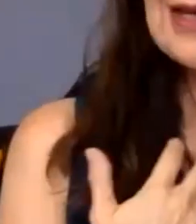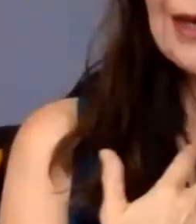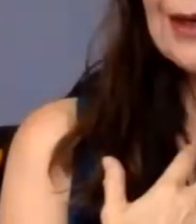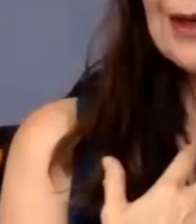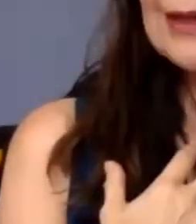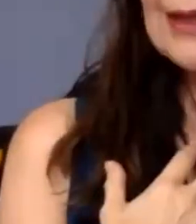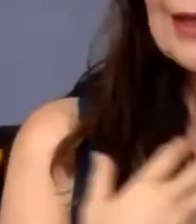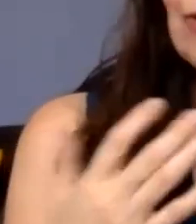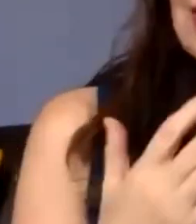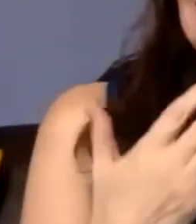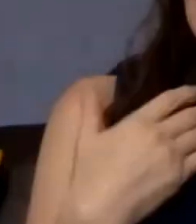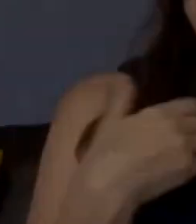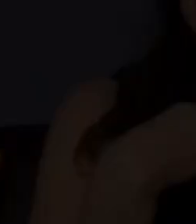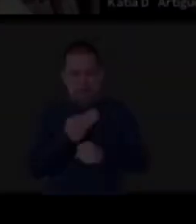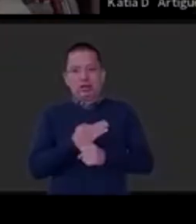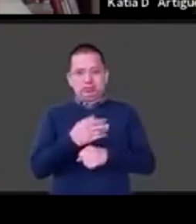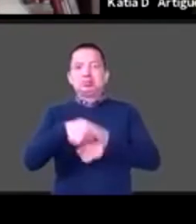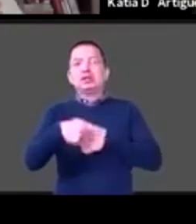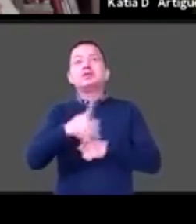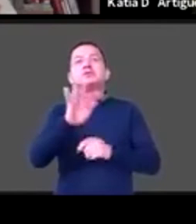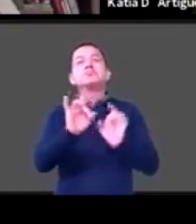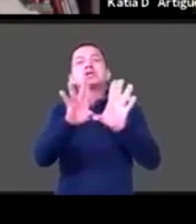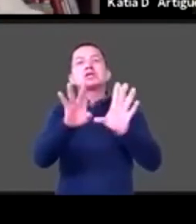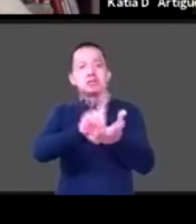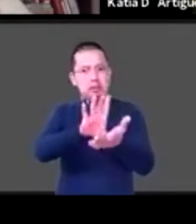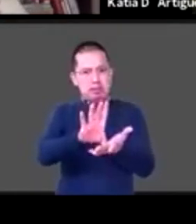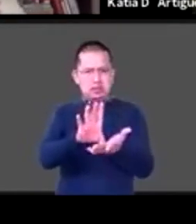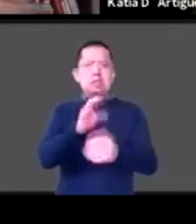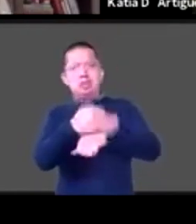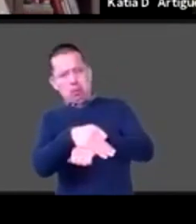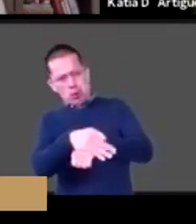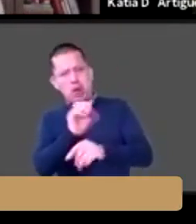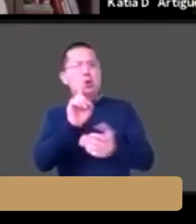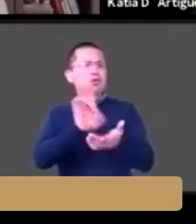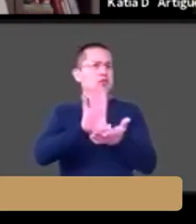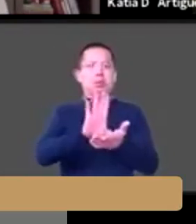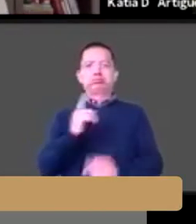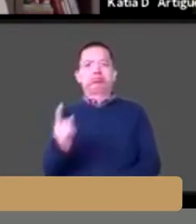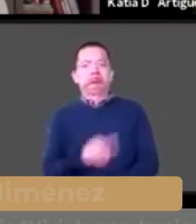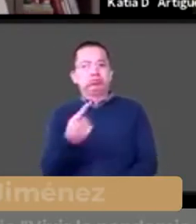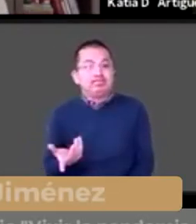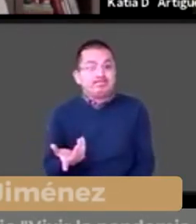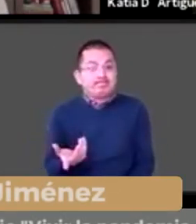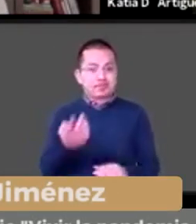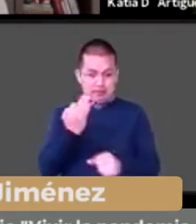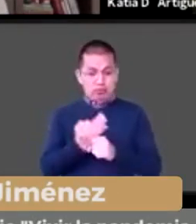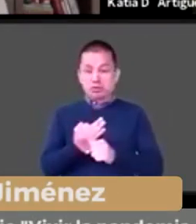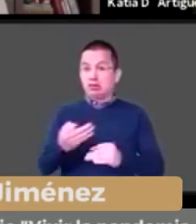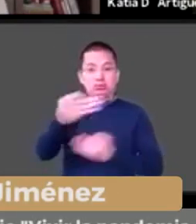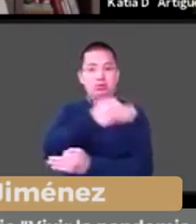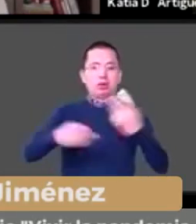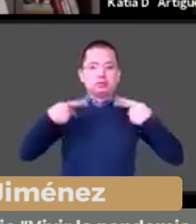tarea que tengo que hacer? Yo creo que es el momento social donde podemos reflexionar sobre un punto muy importante,